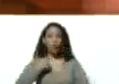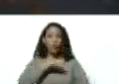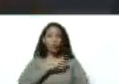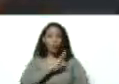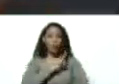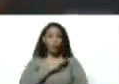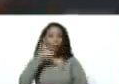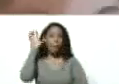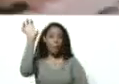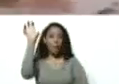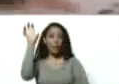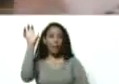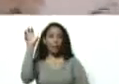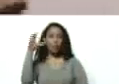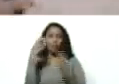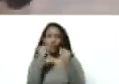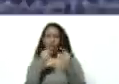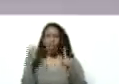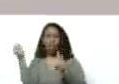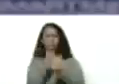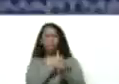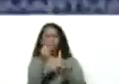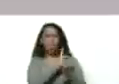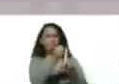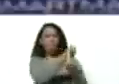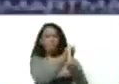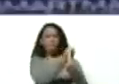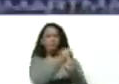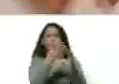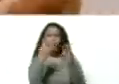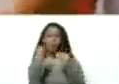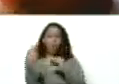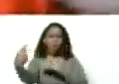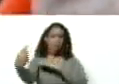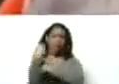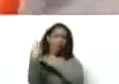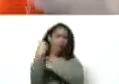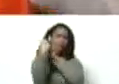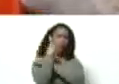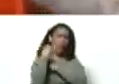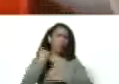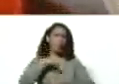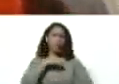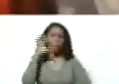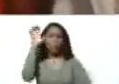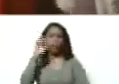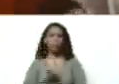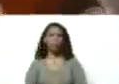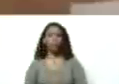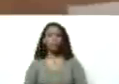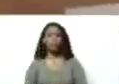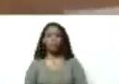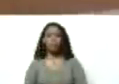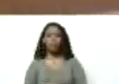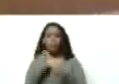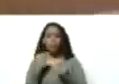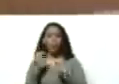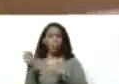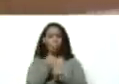tan agredida, tan acusada, tan vilipendiada,